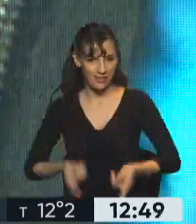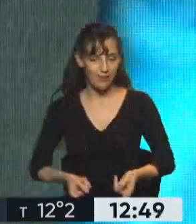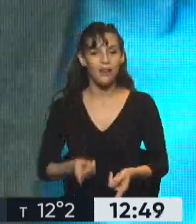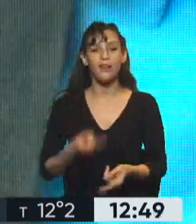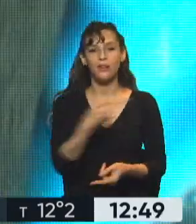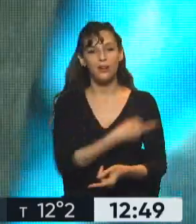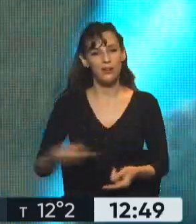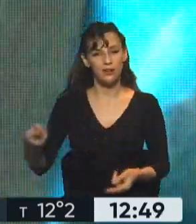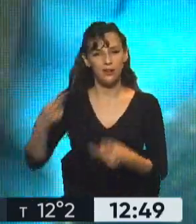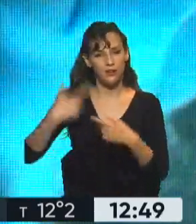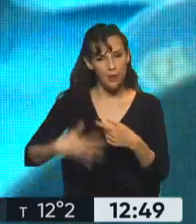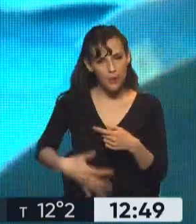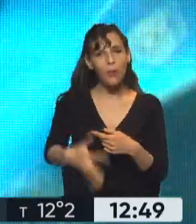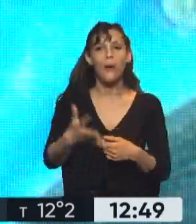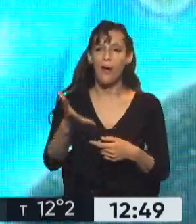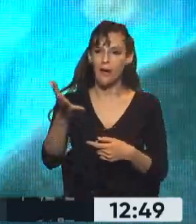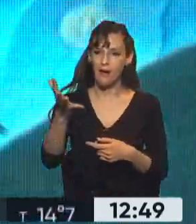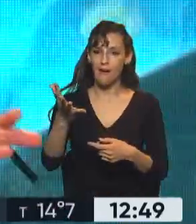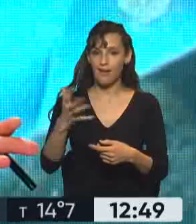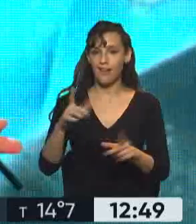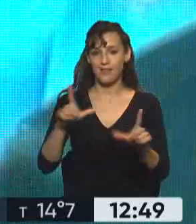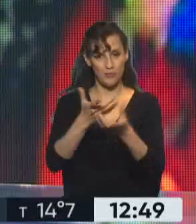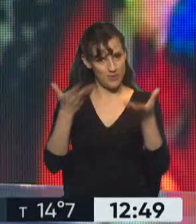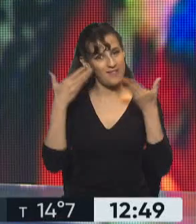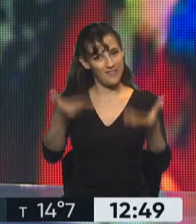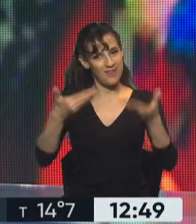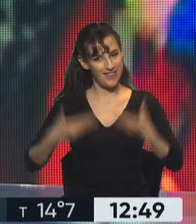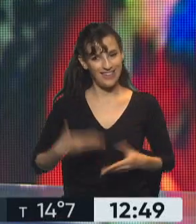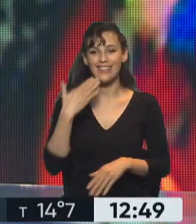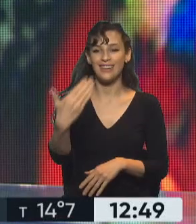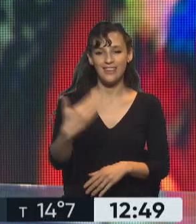semanas acá en el Noticiero del Mediodía de la Televisión Pública. Bienvenida. Con todo gusto. Muchísimas gracias. Seguimos